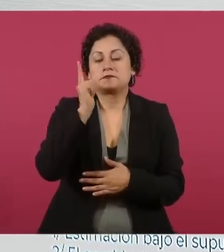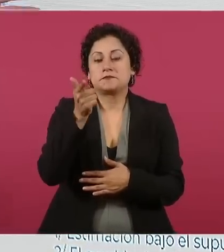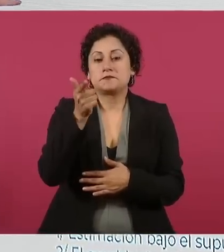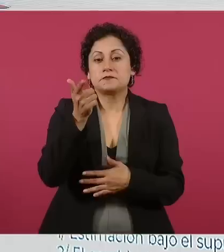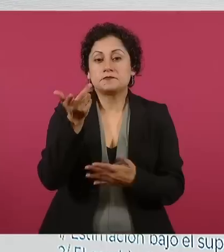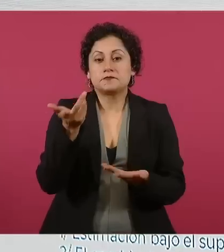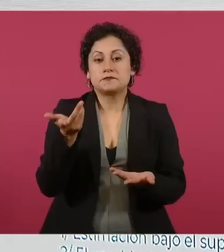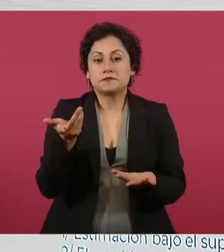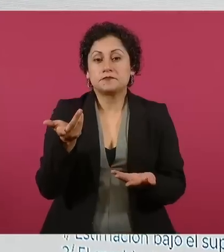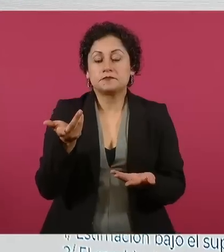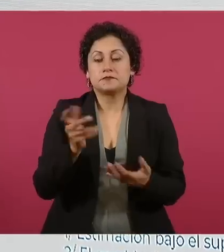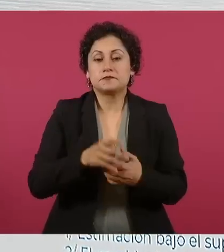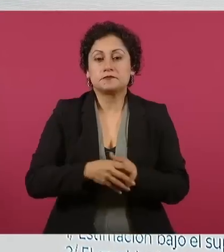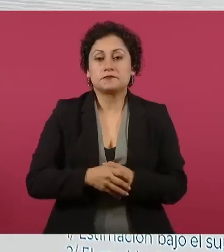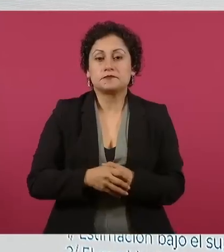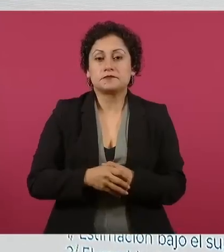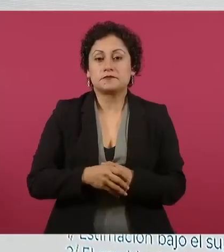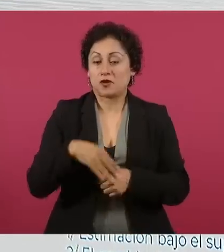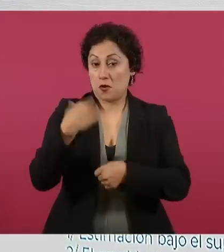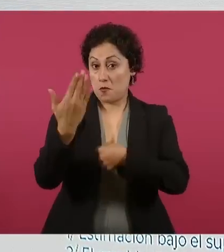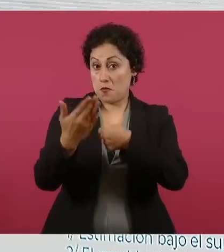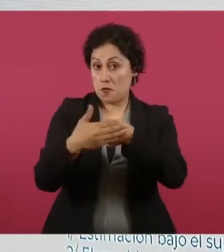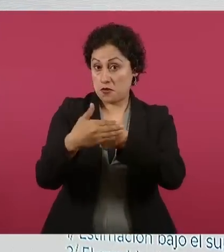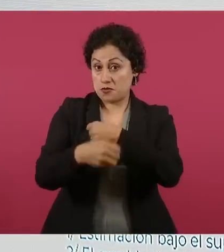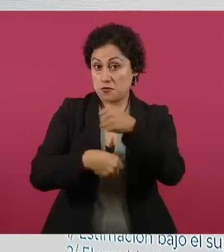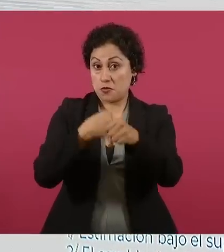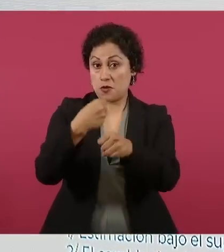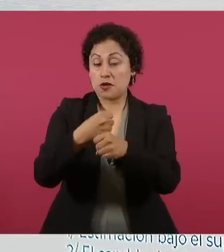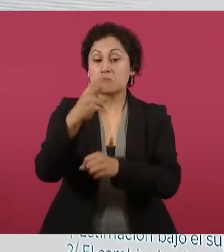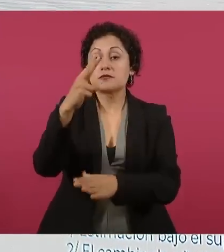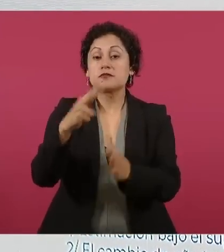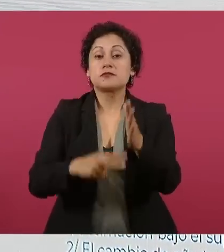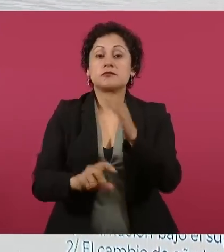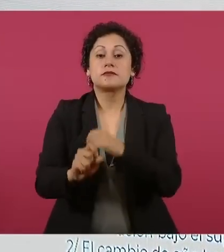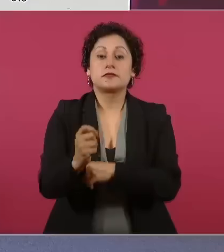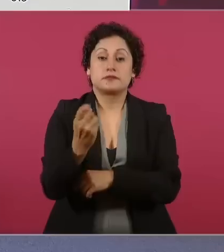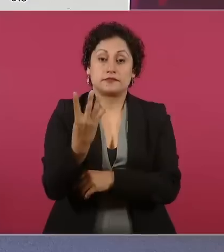que para el 24